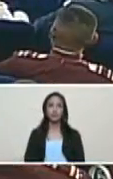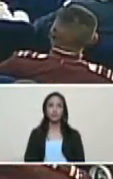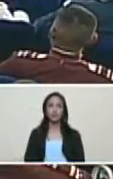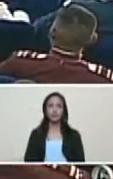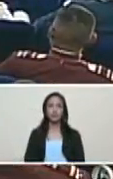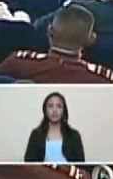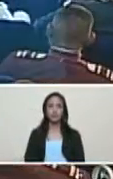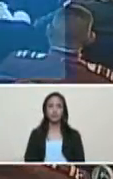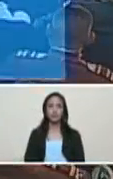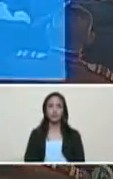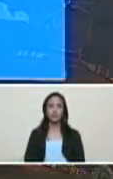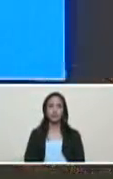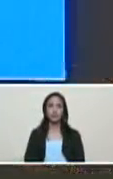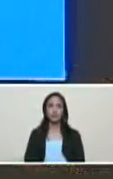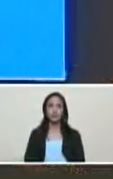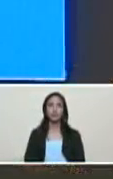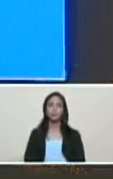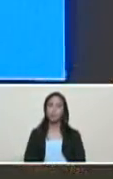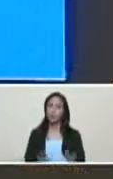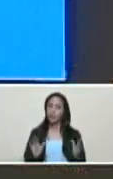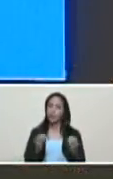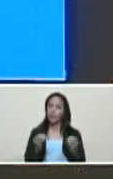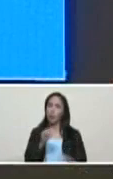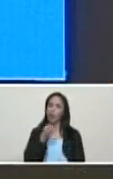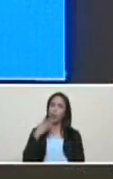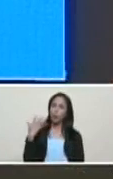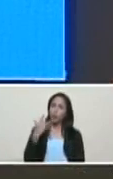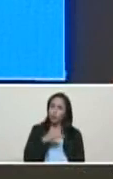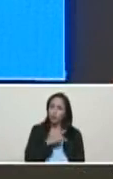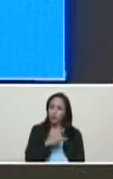Así que sintamos el orgullo.